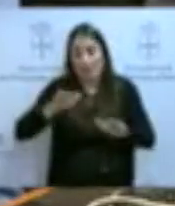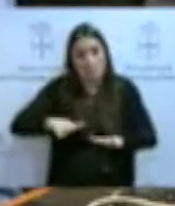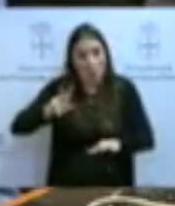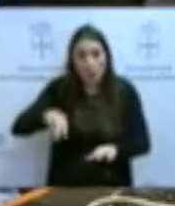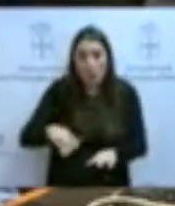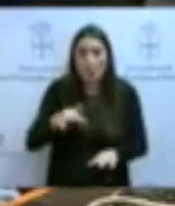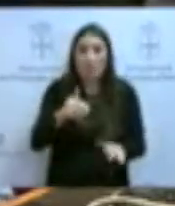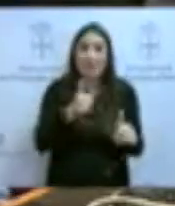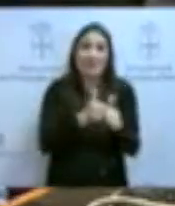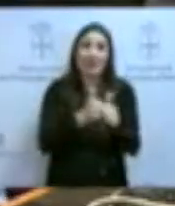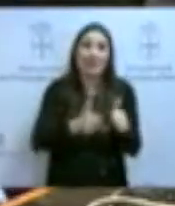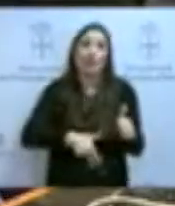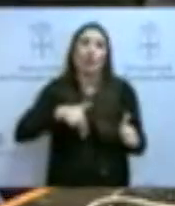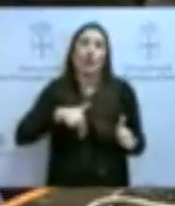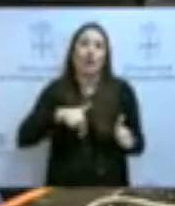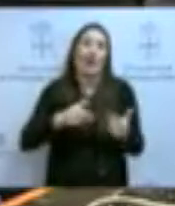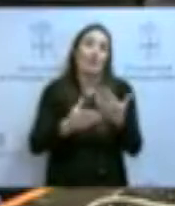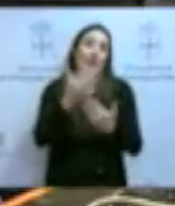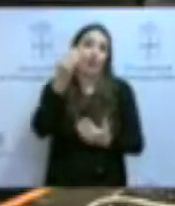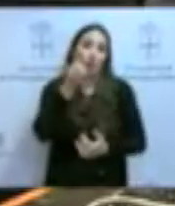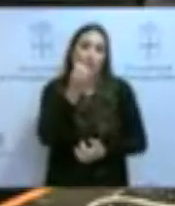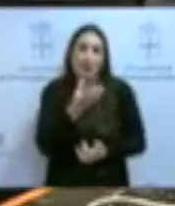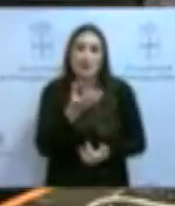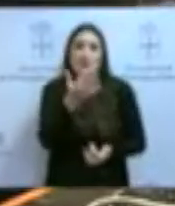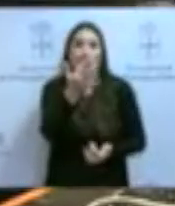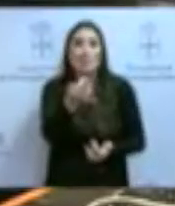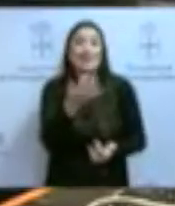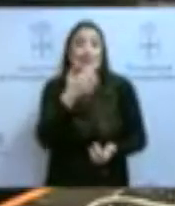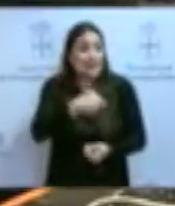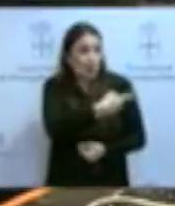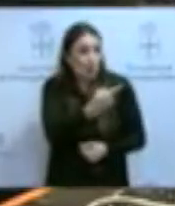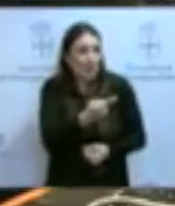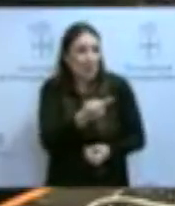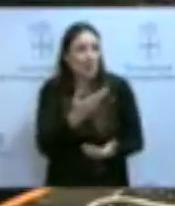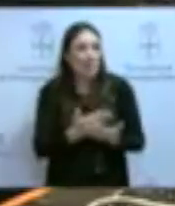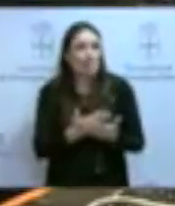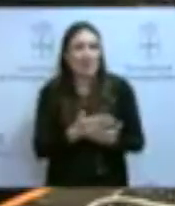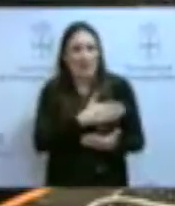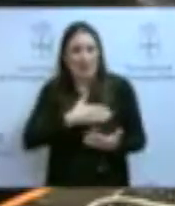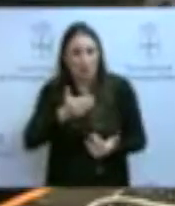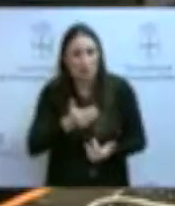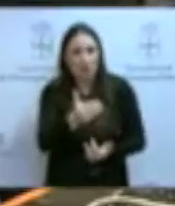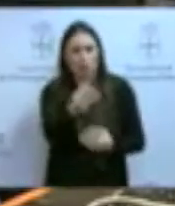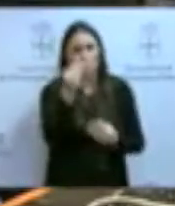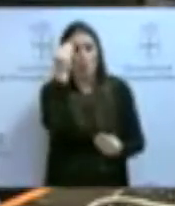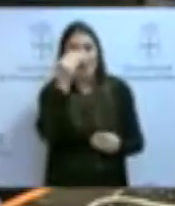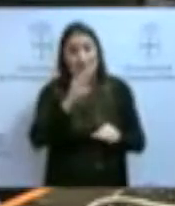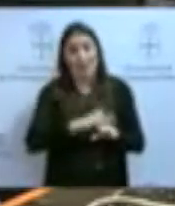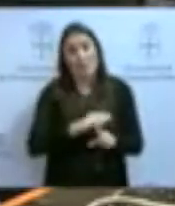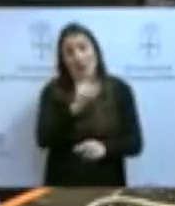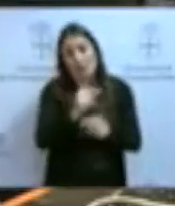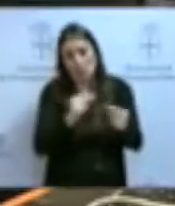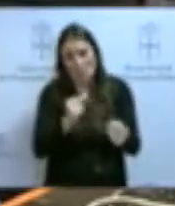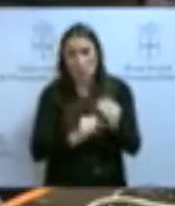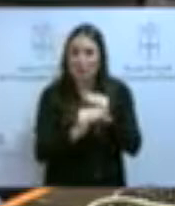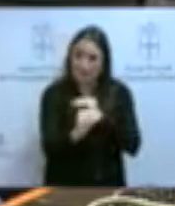señor secretario general de la FSA que por aquí planea, si ustedes piden altura de miras para salvar Asturias con unos presupuestos que den